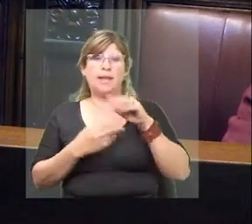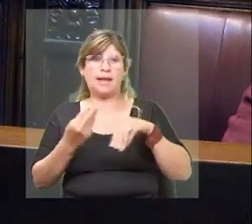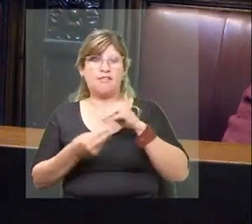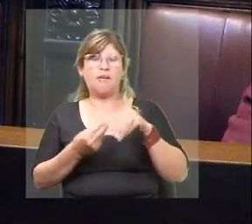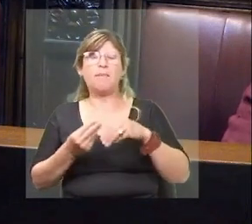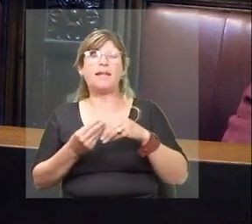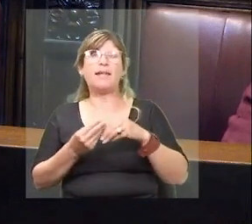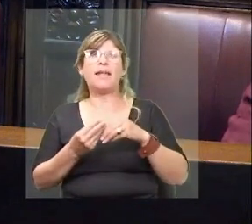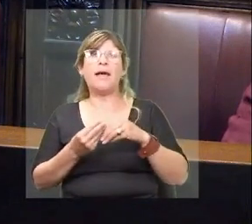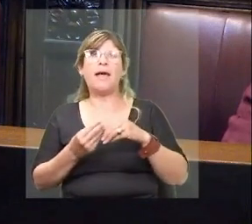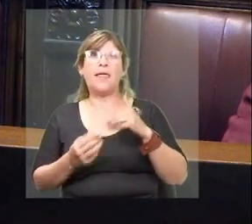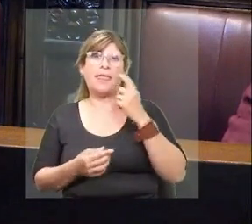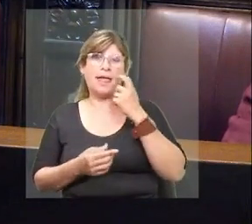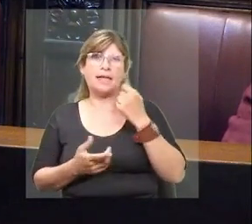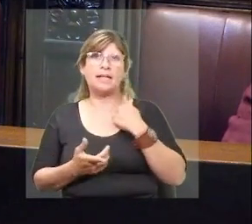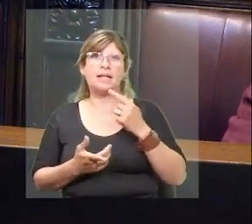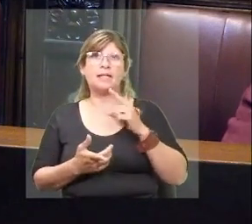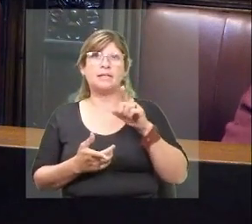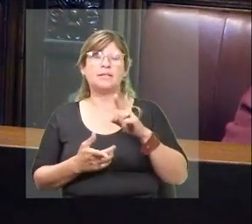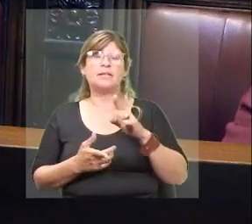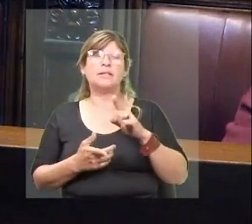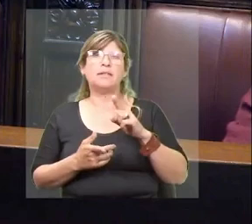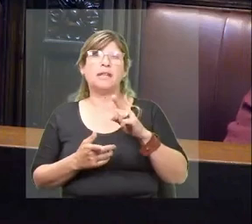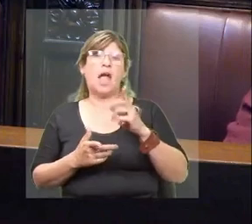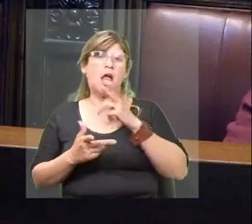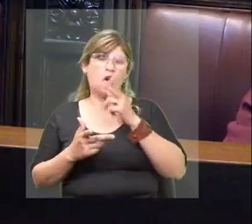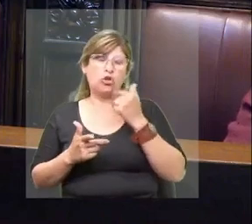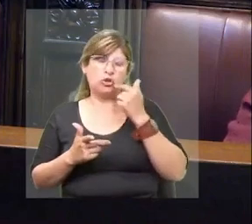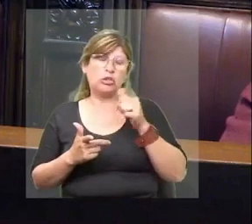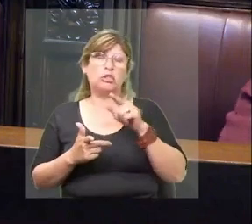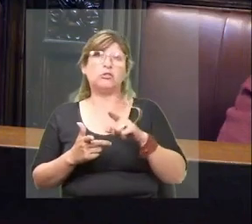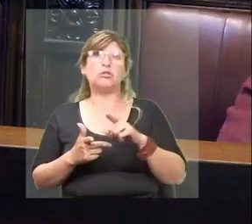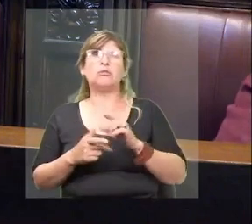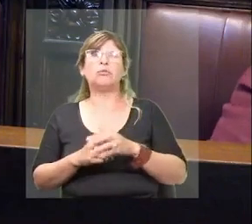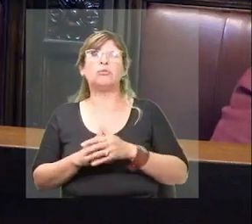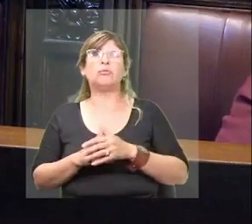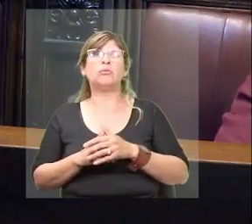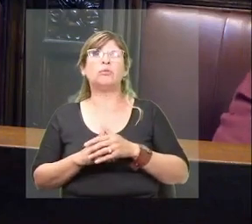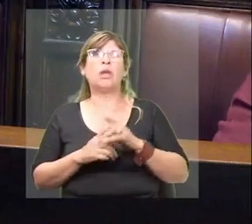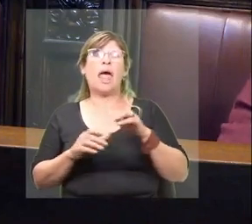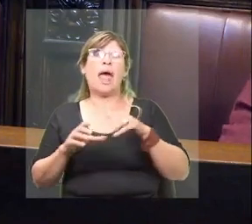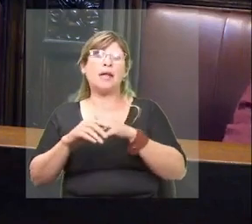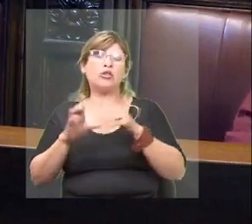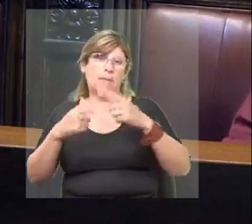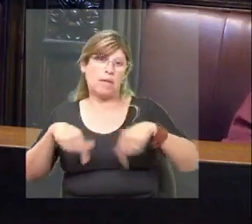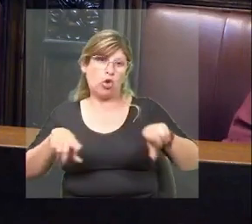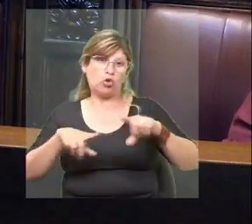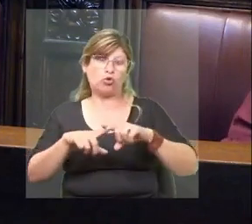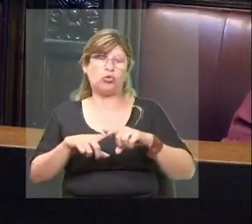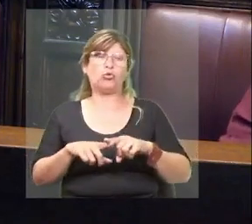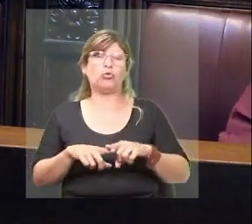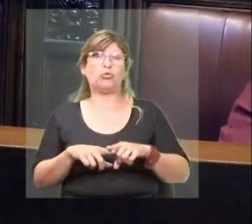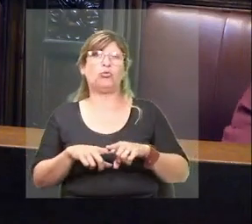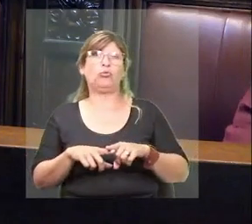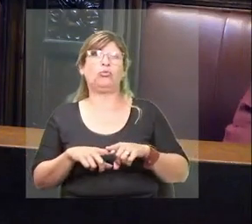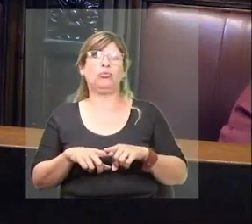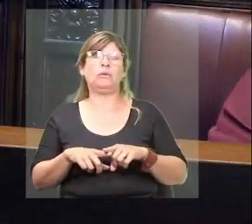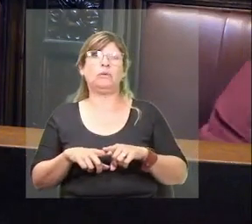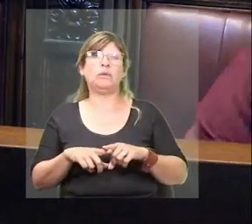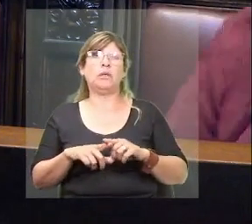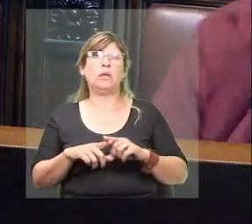de Danilo, ¿sí? A Danilo, a Pancho, a Lucía, a Florencia, a sus amigos,